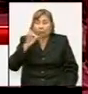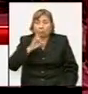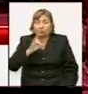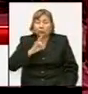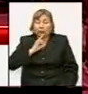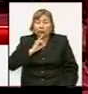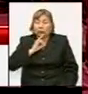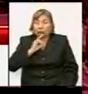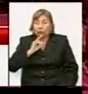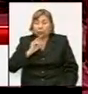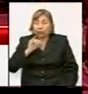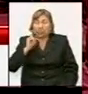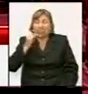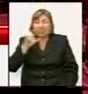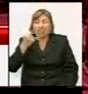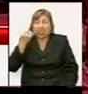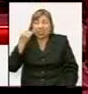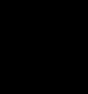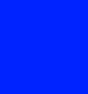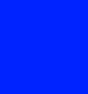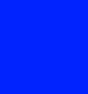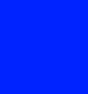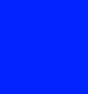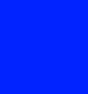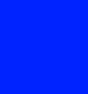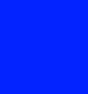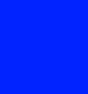Unidos, Israel, Italia, Japón, México, Qatar,